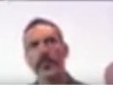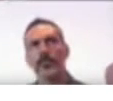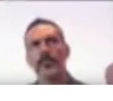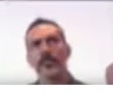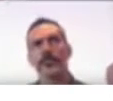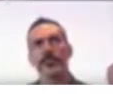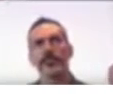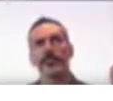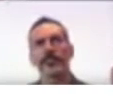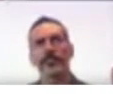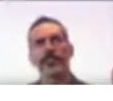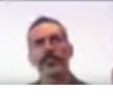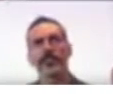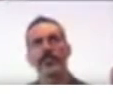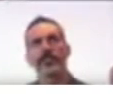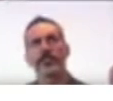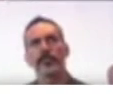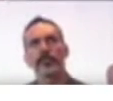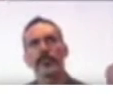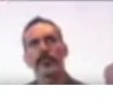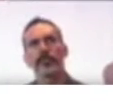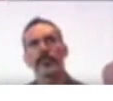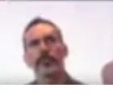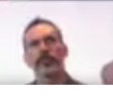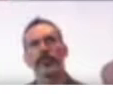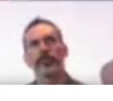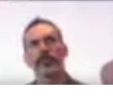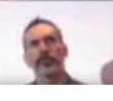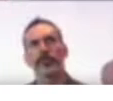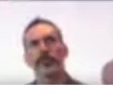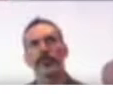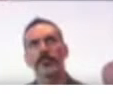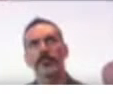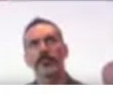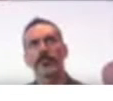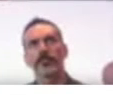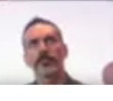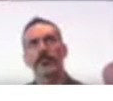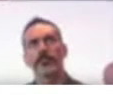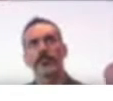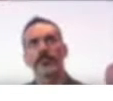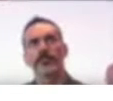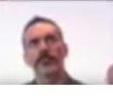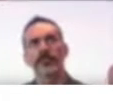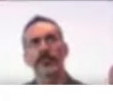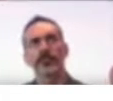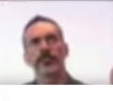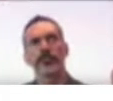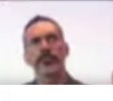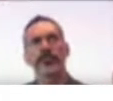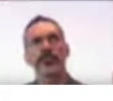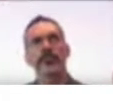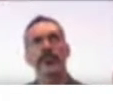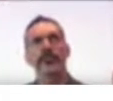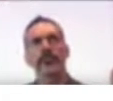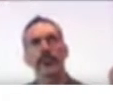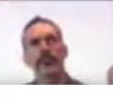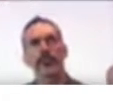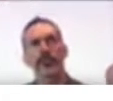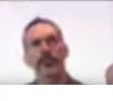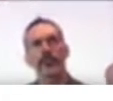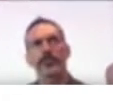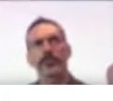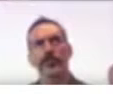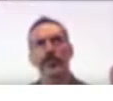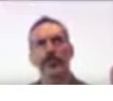Carlos, dejaron hace mucho tiempo de ser actos ciudadanos. Son actos políticos. Sí, lo son. Y qué bueno